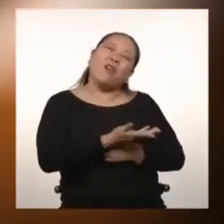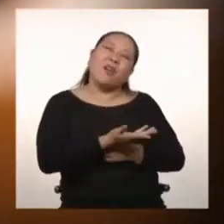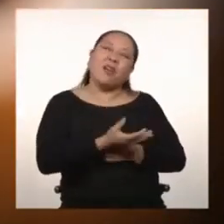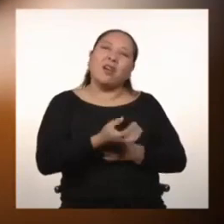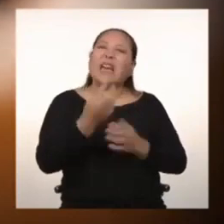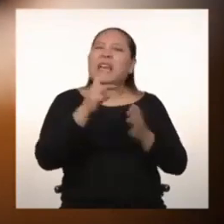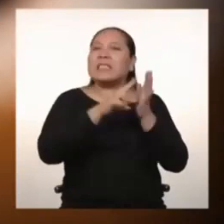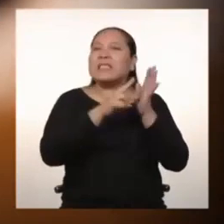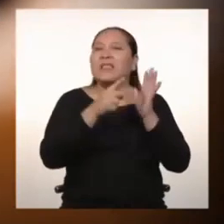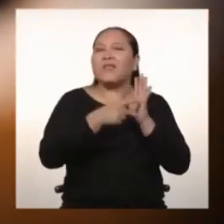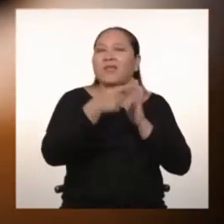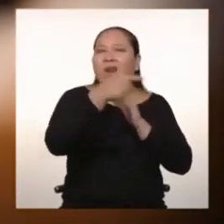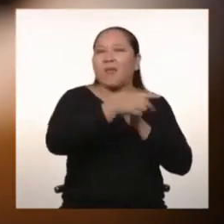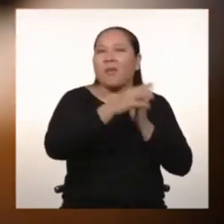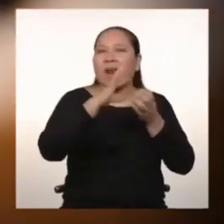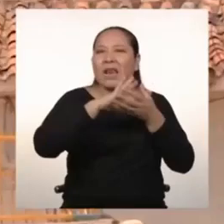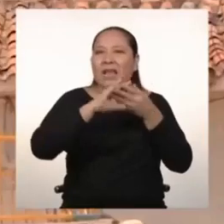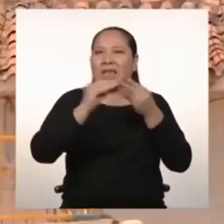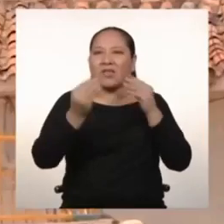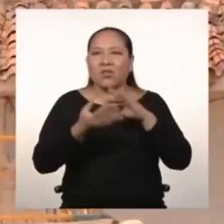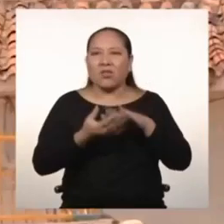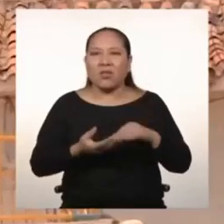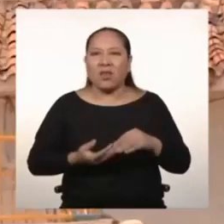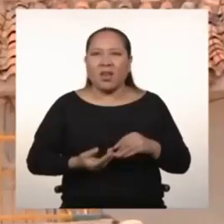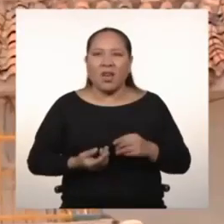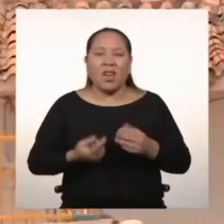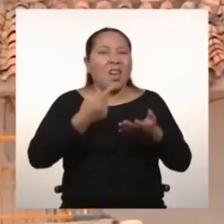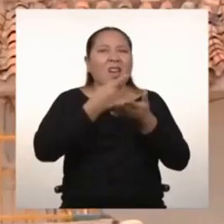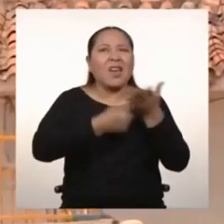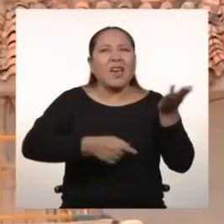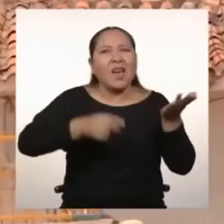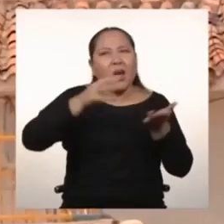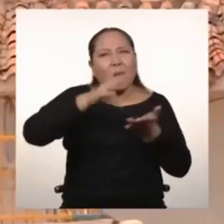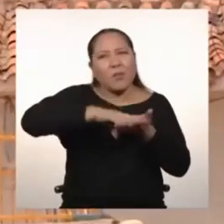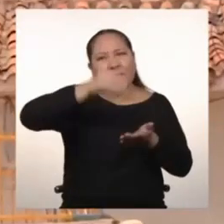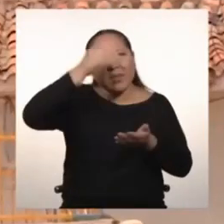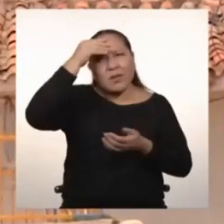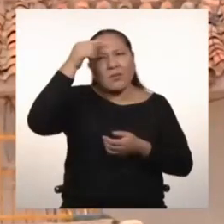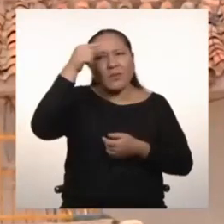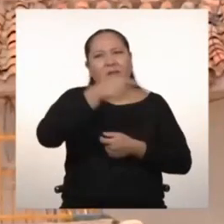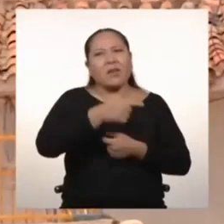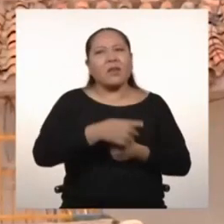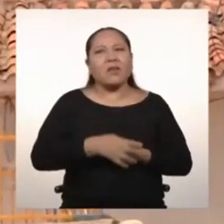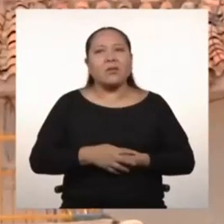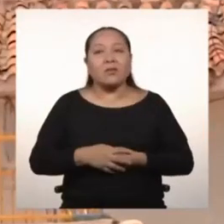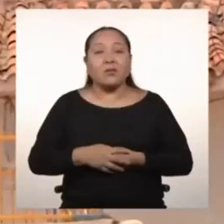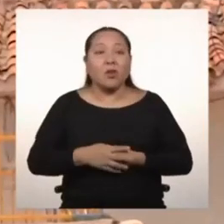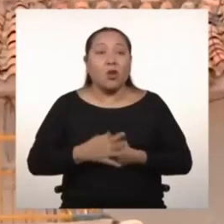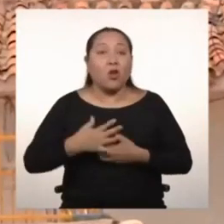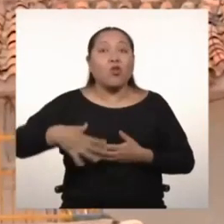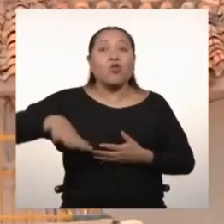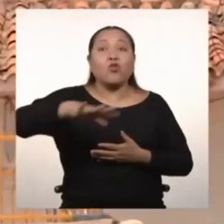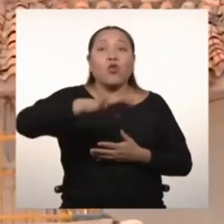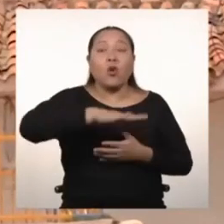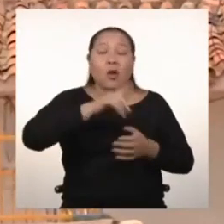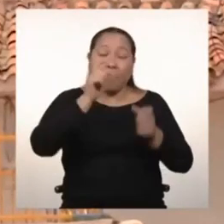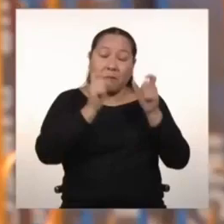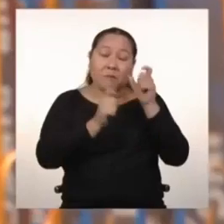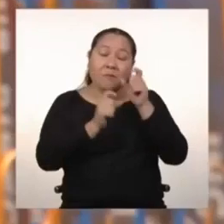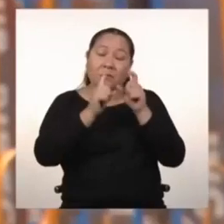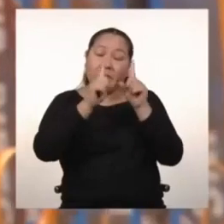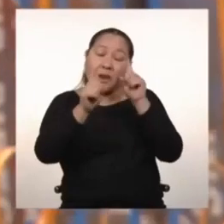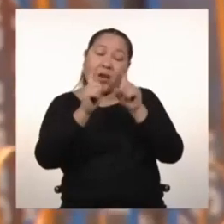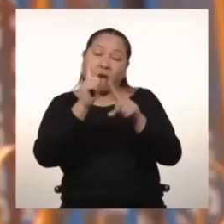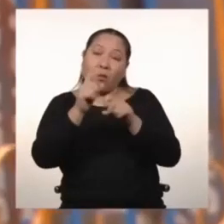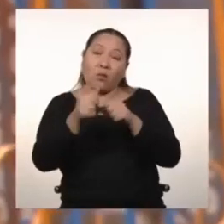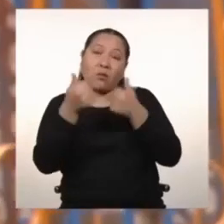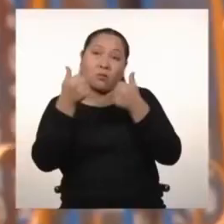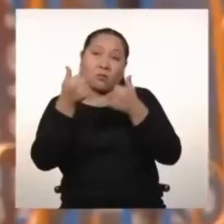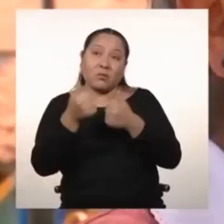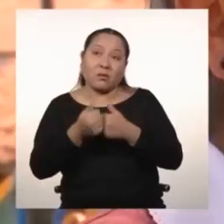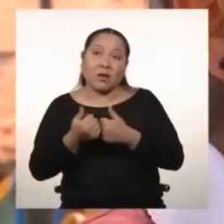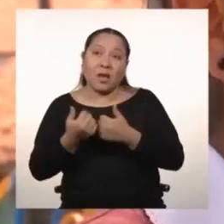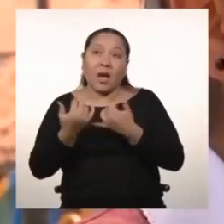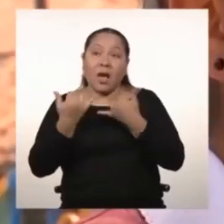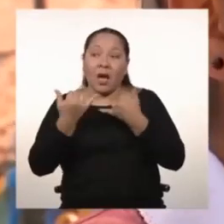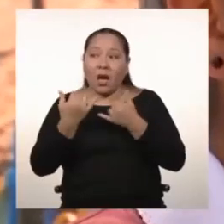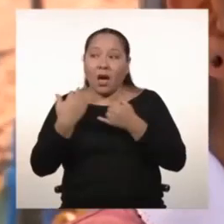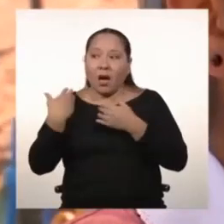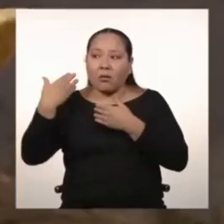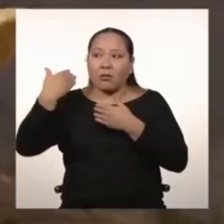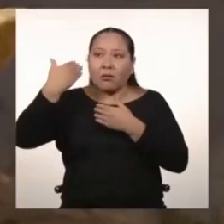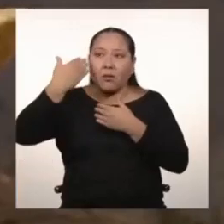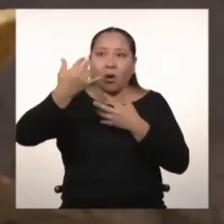para nuestra historia? ¿Qué debemos aprender de ella? Son todas preguntas válidas y hasta el día de hoy se